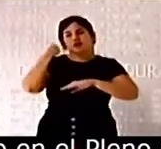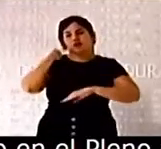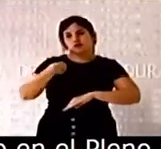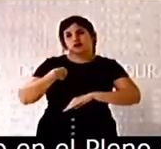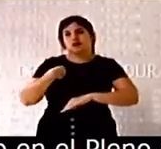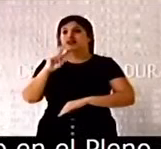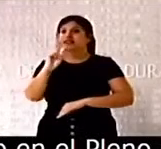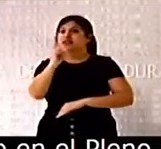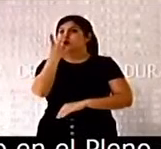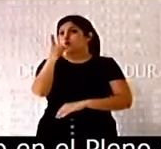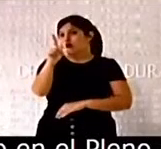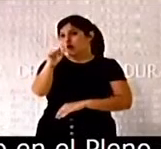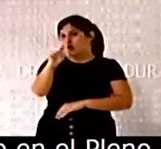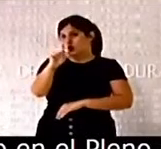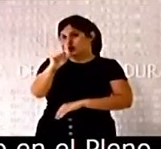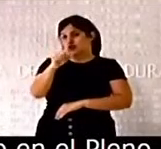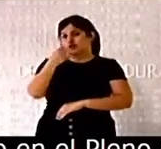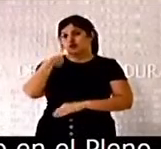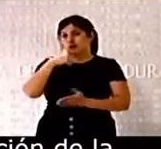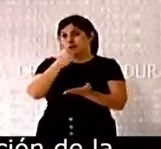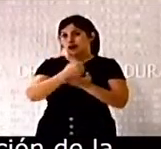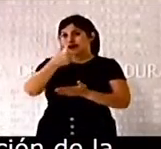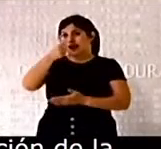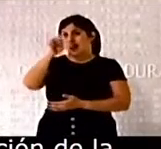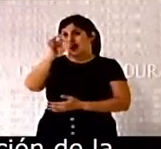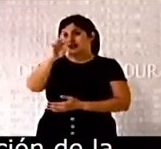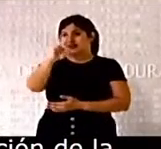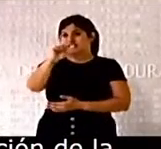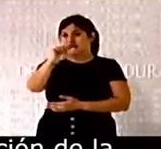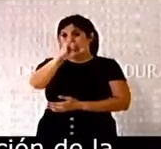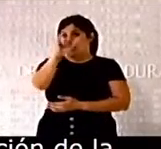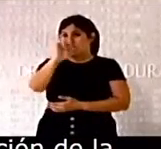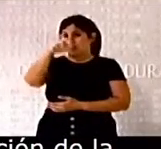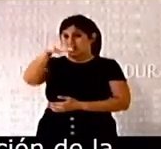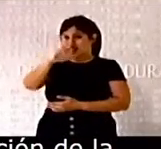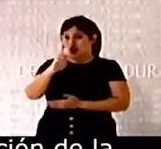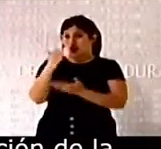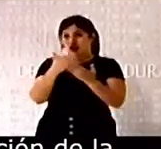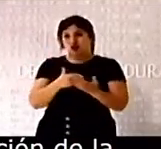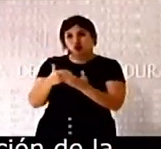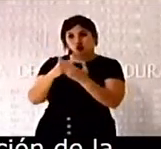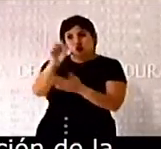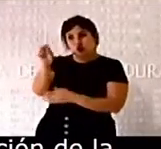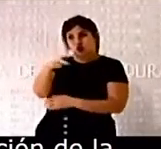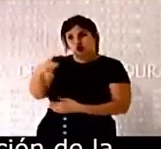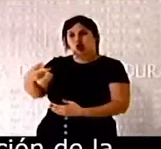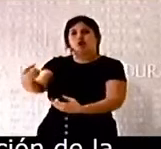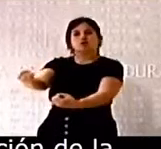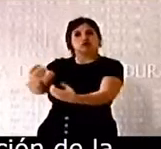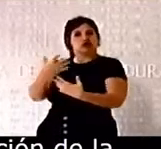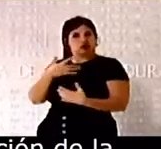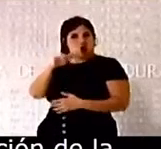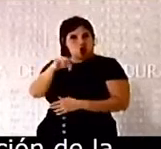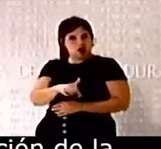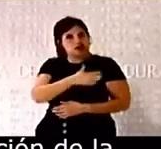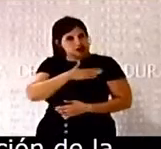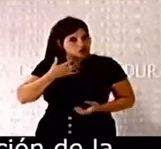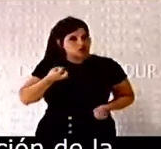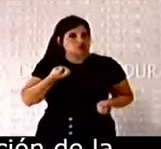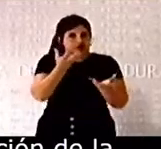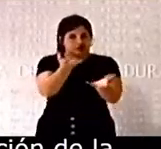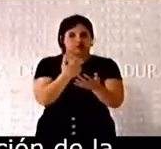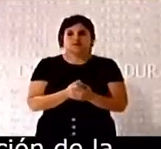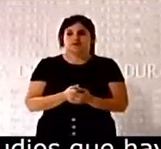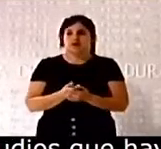la segunda dosis de la vacuna de AstraZeneca y los estudios que hay. Los estudios que hay son